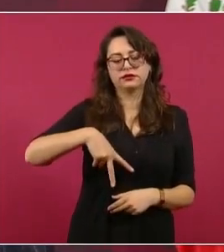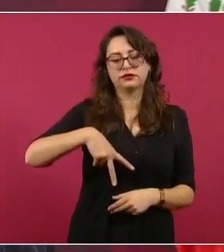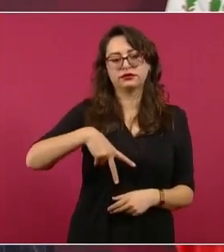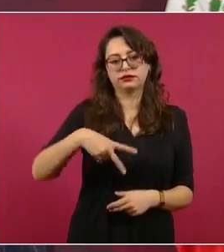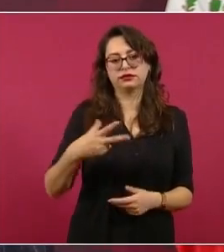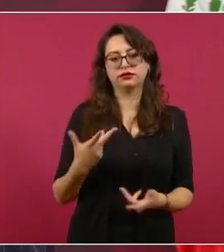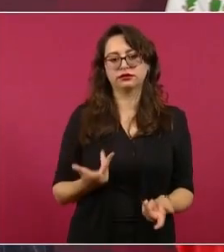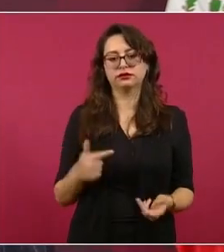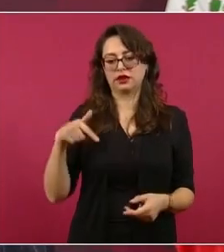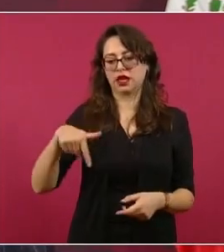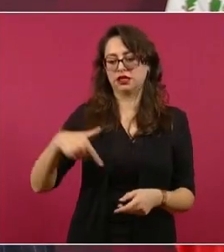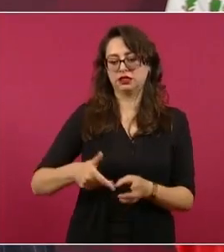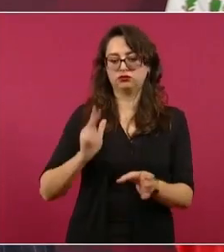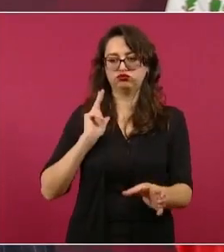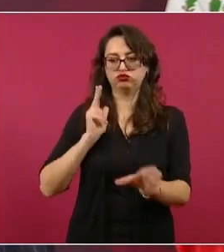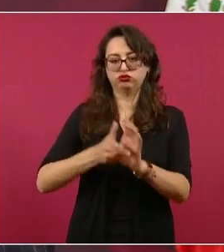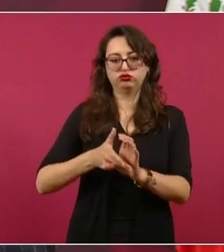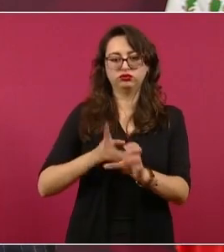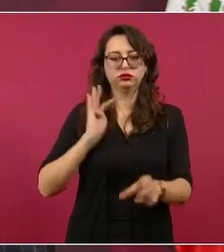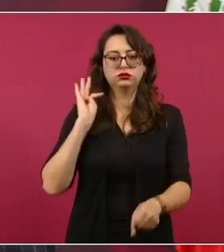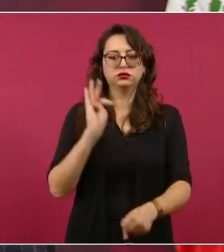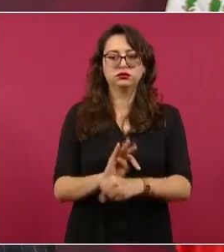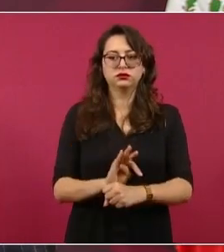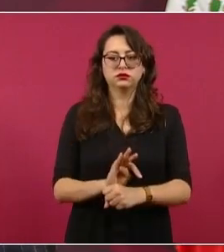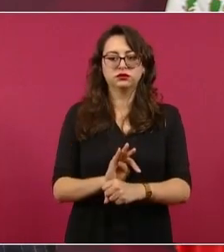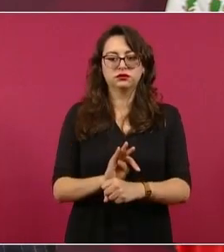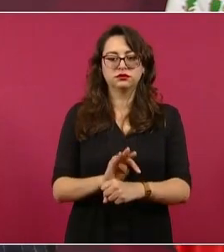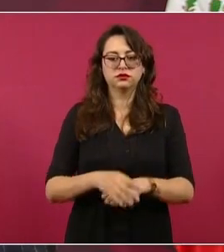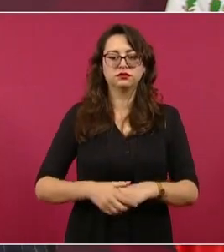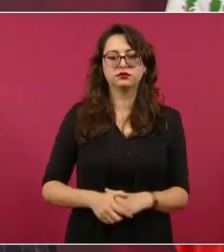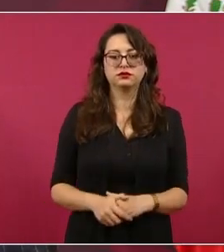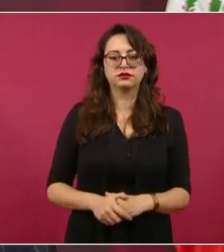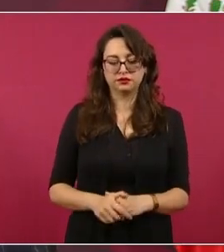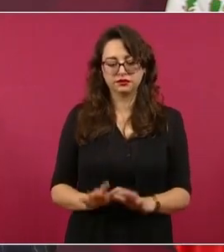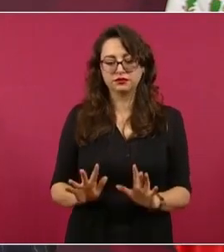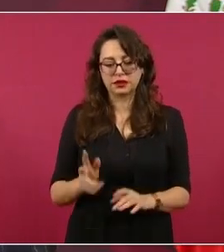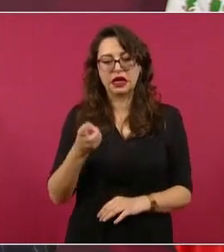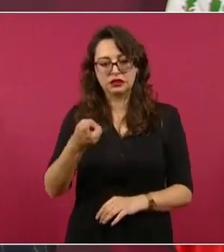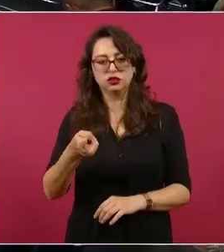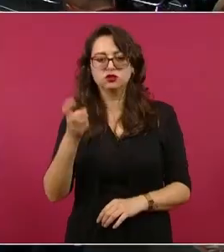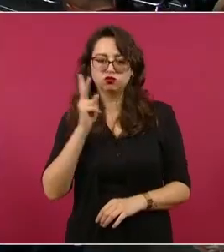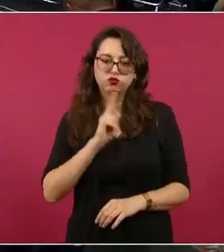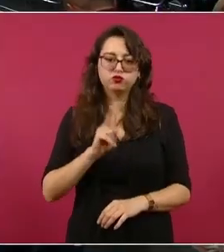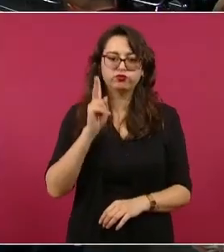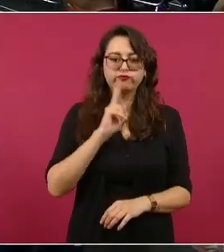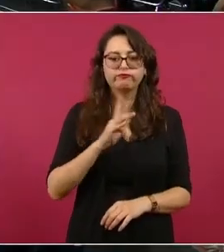que se le dé asilo en nuestro país. Ya lo estamos viendo.